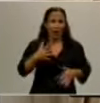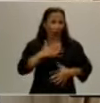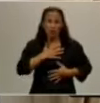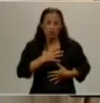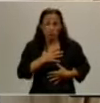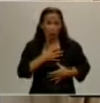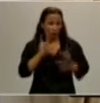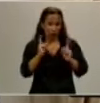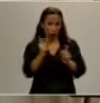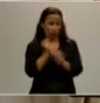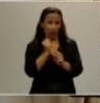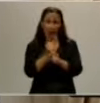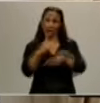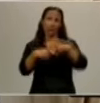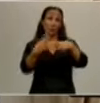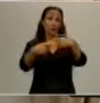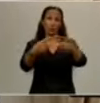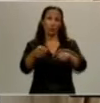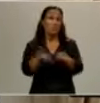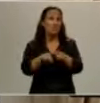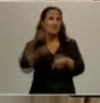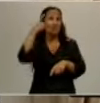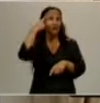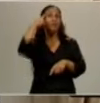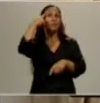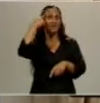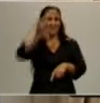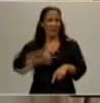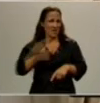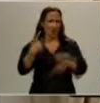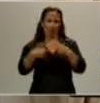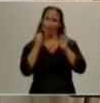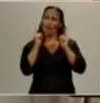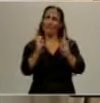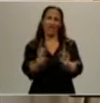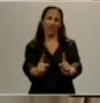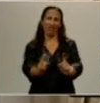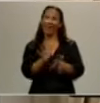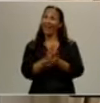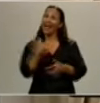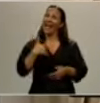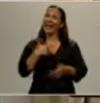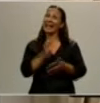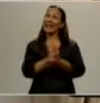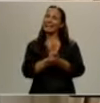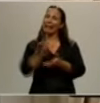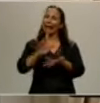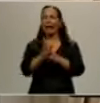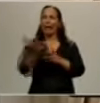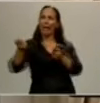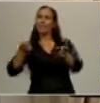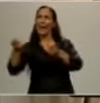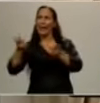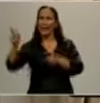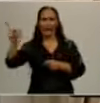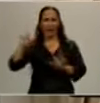centímetro de lo que siempre he pensado. Que no se puede seguir manejando a la República Argentina de esta manera.